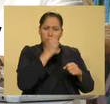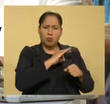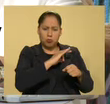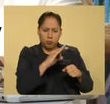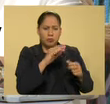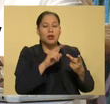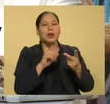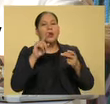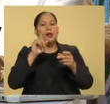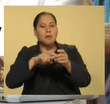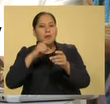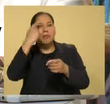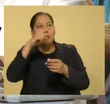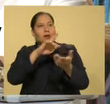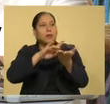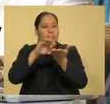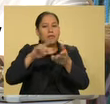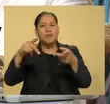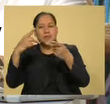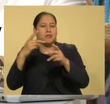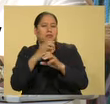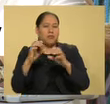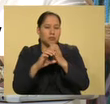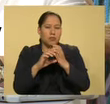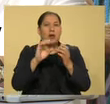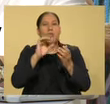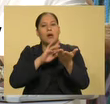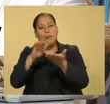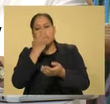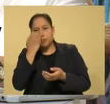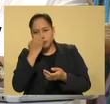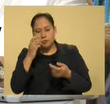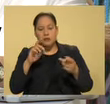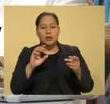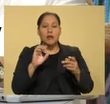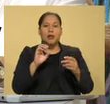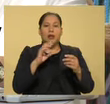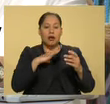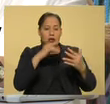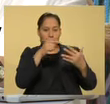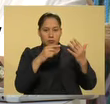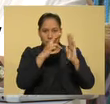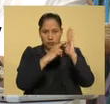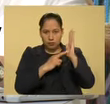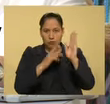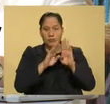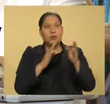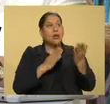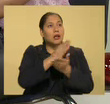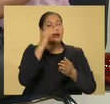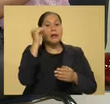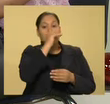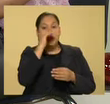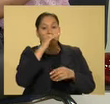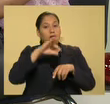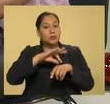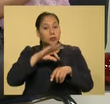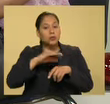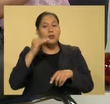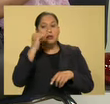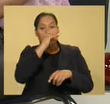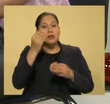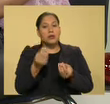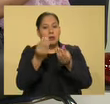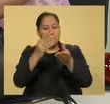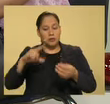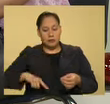la cooperativa. Hay varias disposiciones, obtener acceso gratuitamente a los servicios médicos que proporciona el